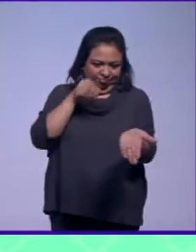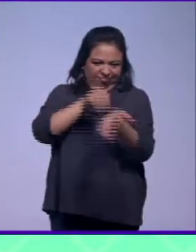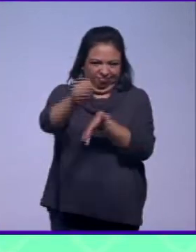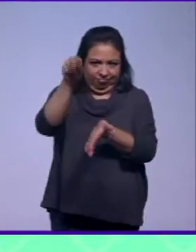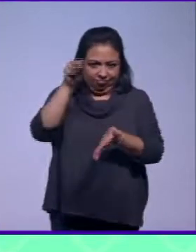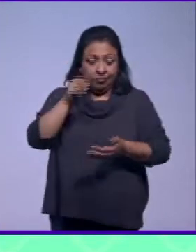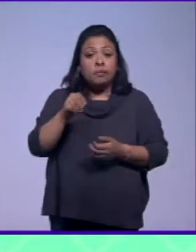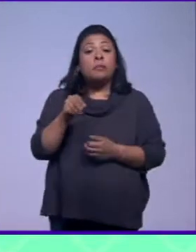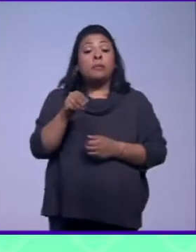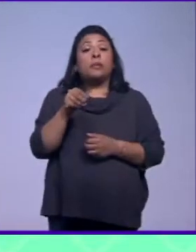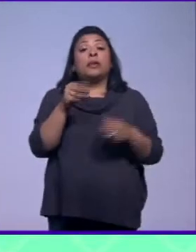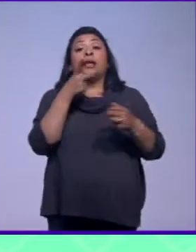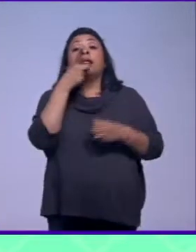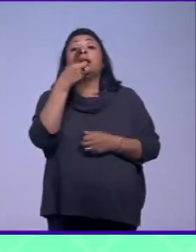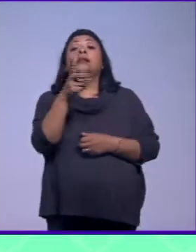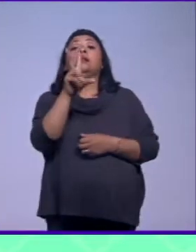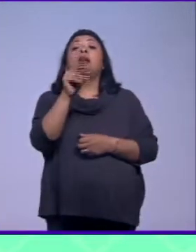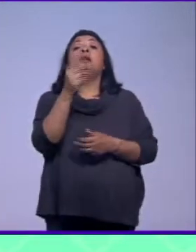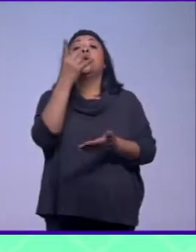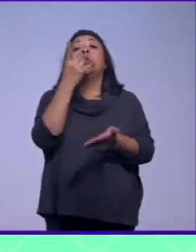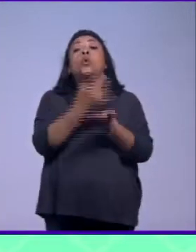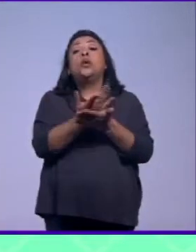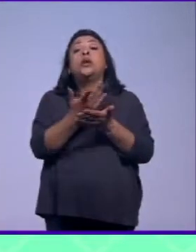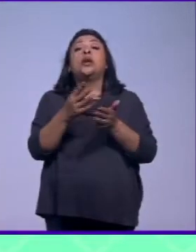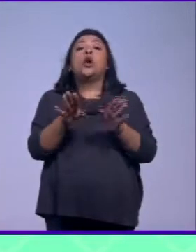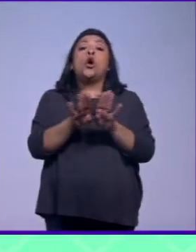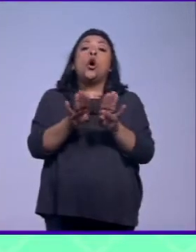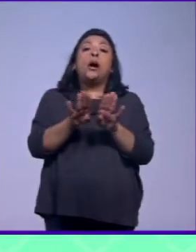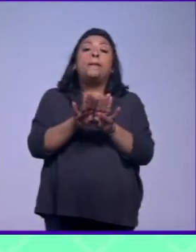pues no solamente de